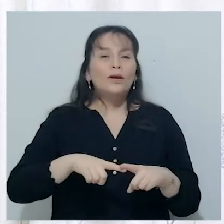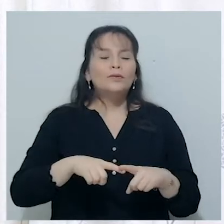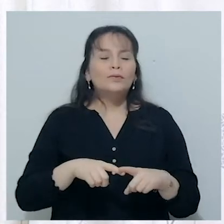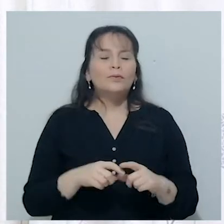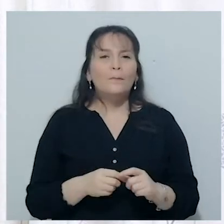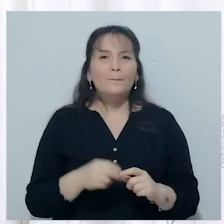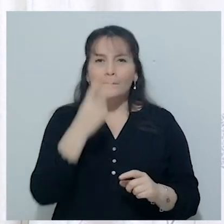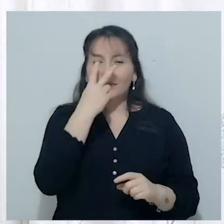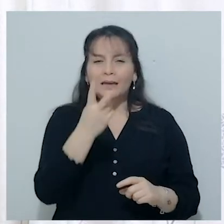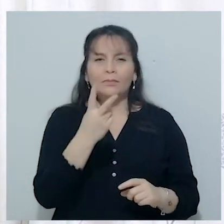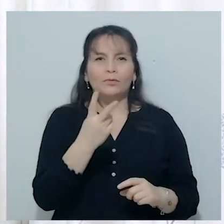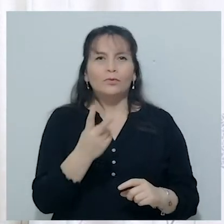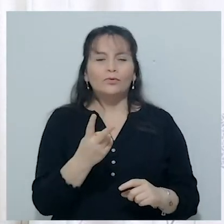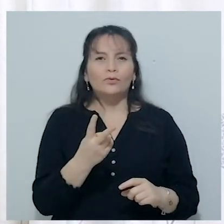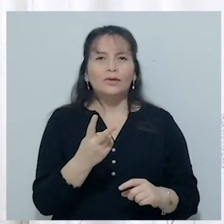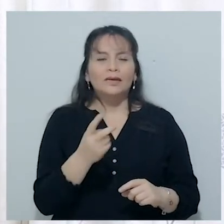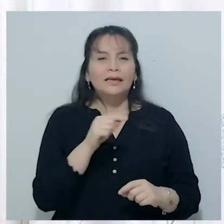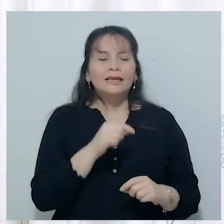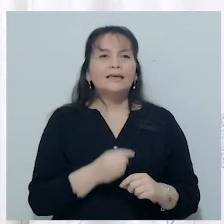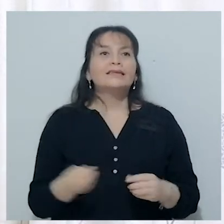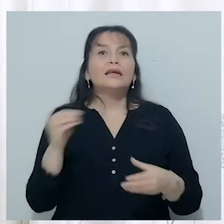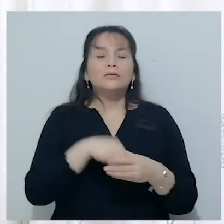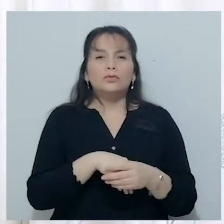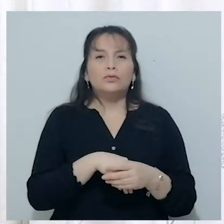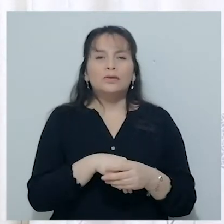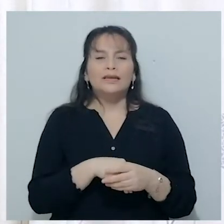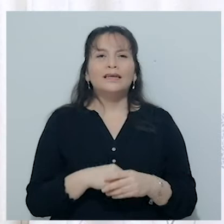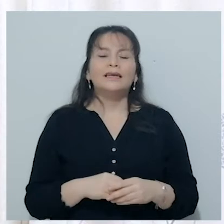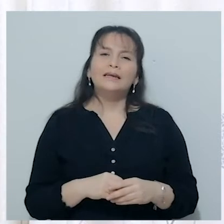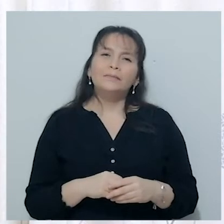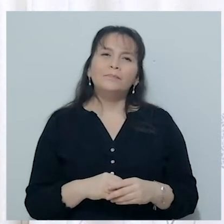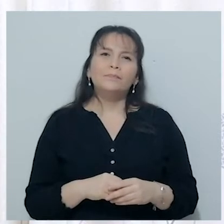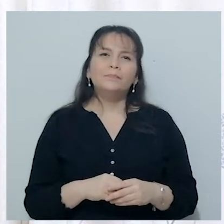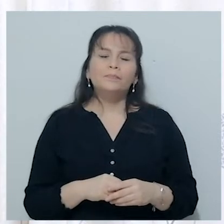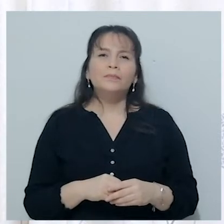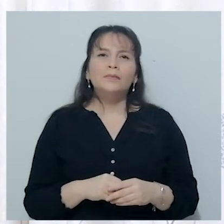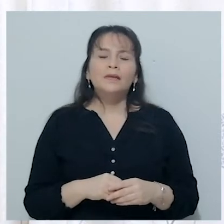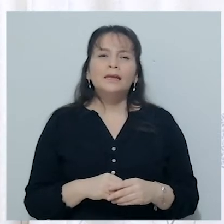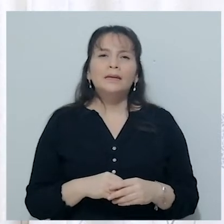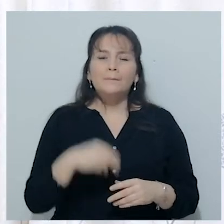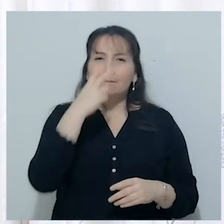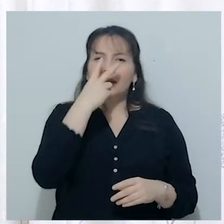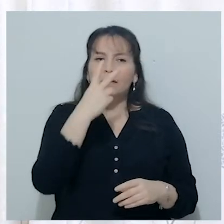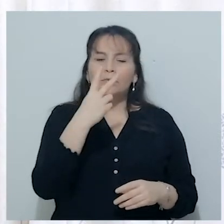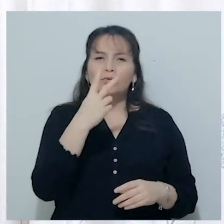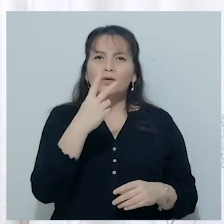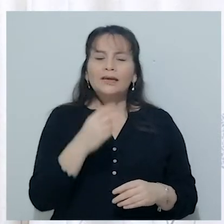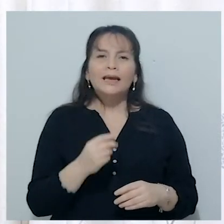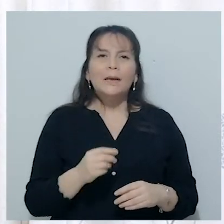que se entiende cuando colocamos esto en el contexto histórico y religioso dentro de la tradición